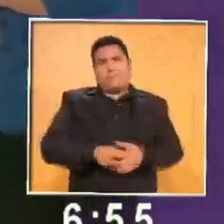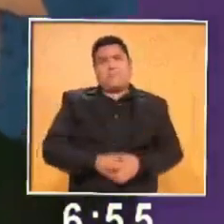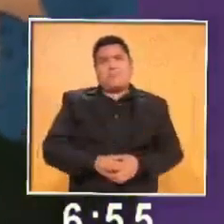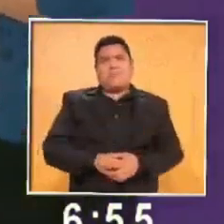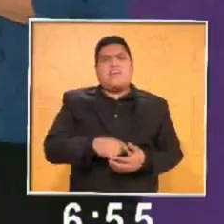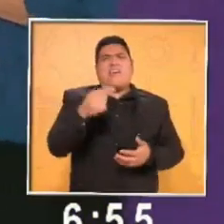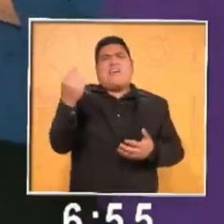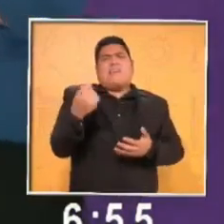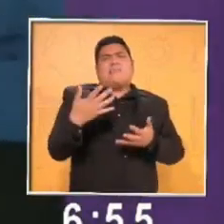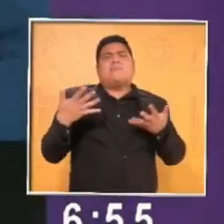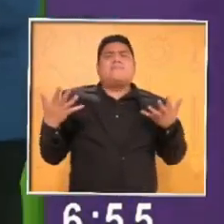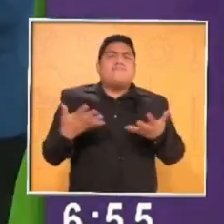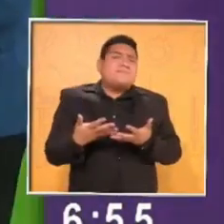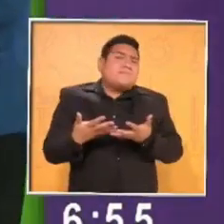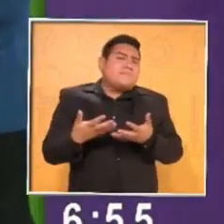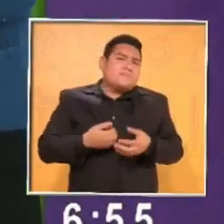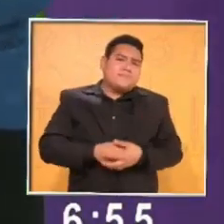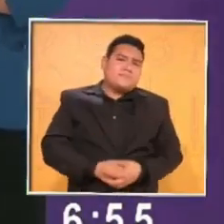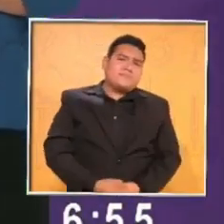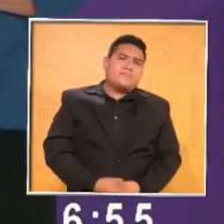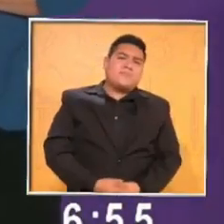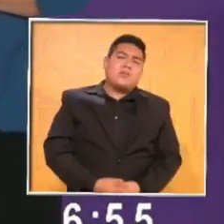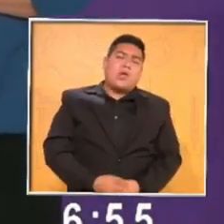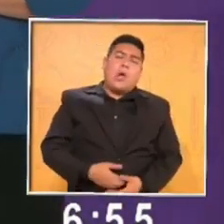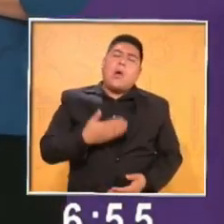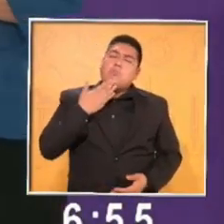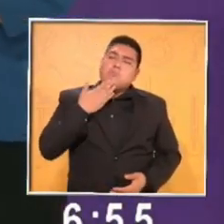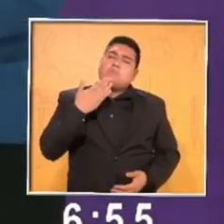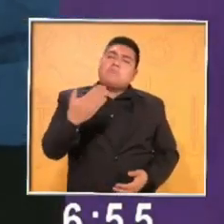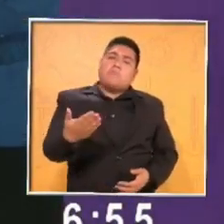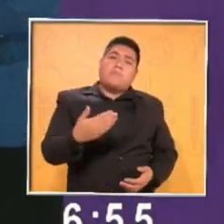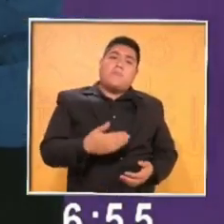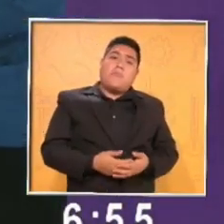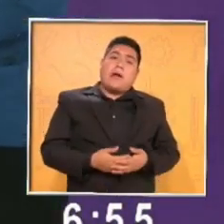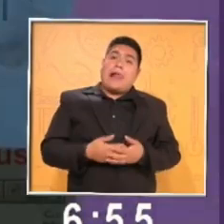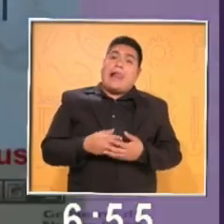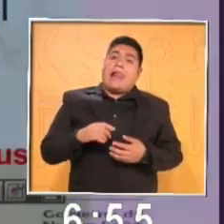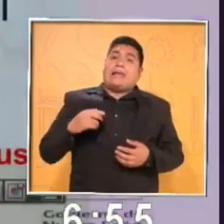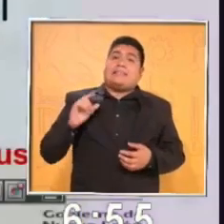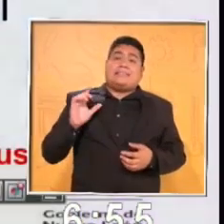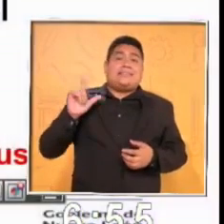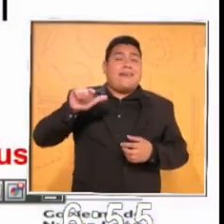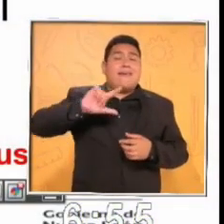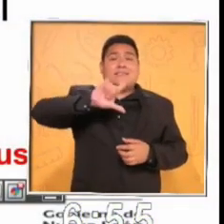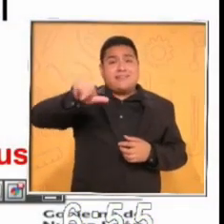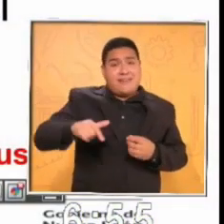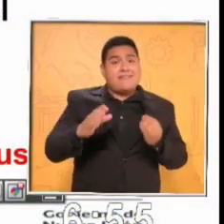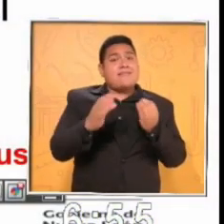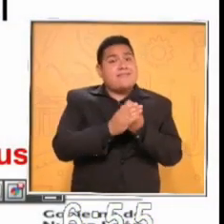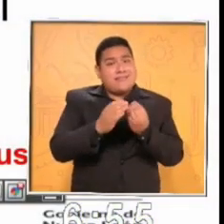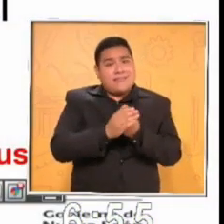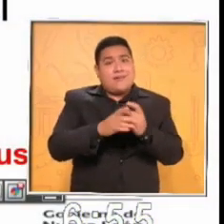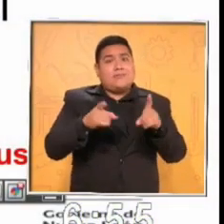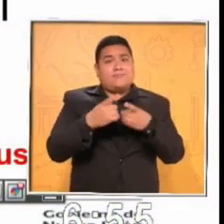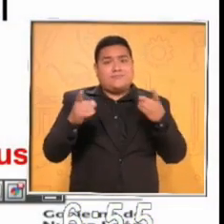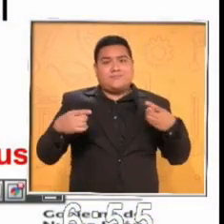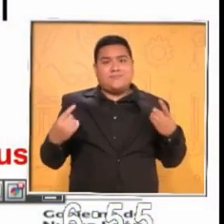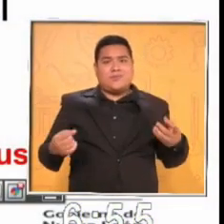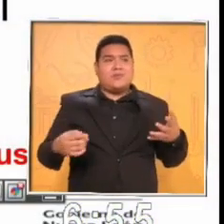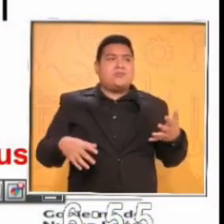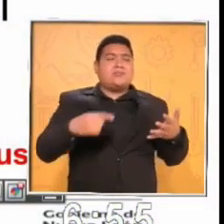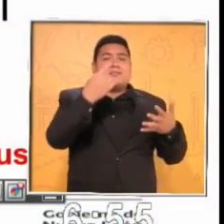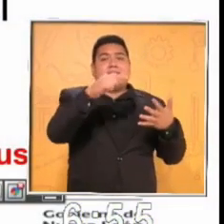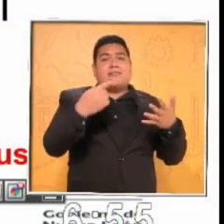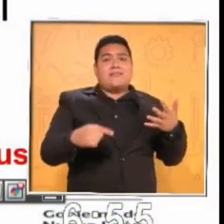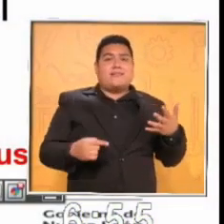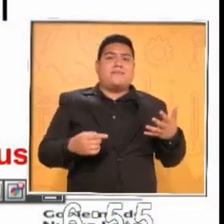¿qué vamos a hacer? Bueno, para la próxima clase vamos a desarrollar los siguientes párrafos